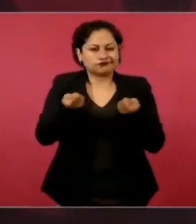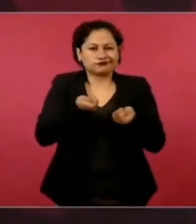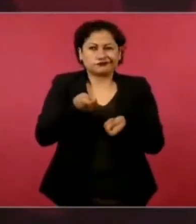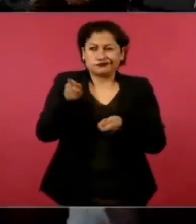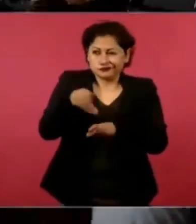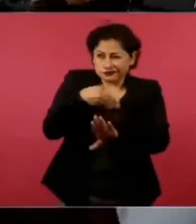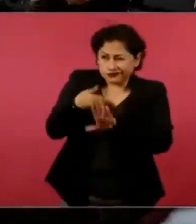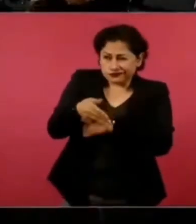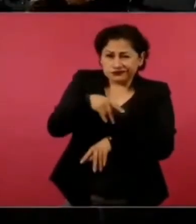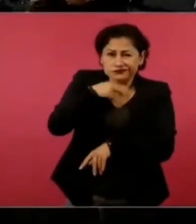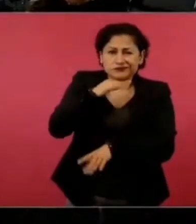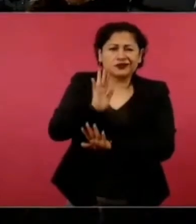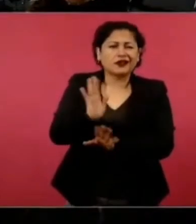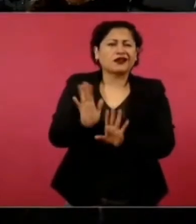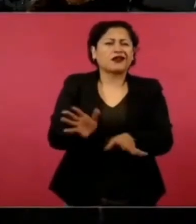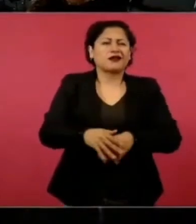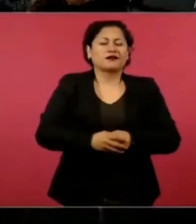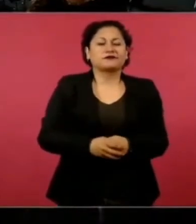llega